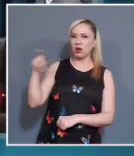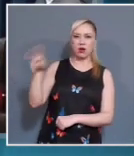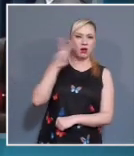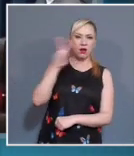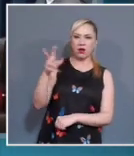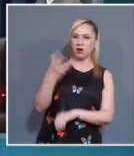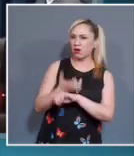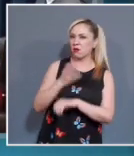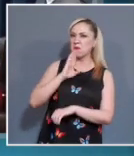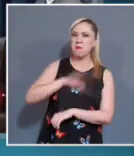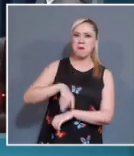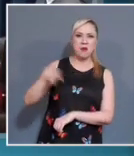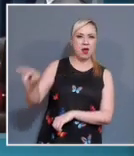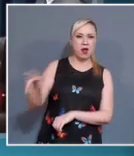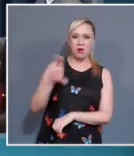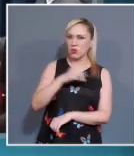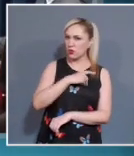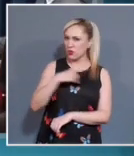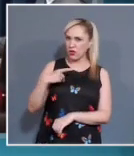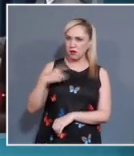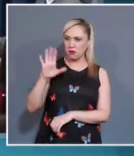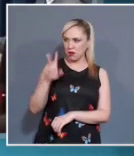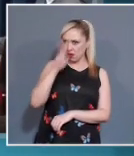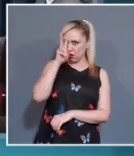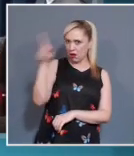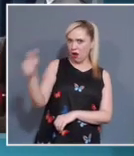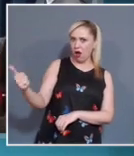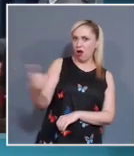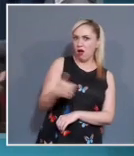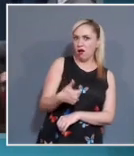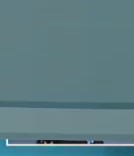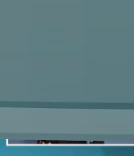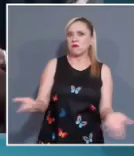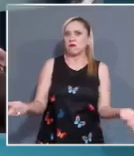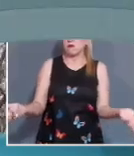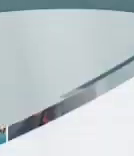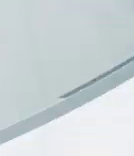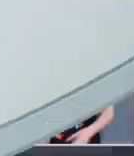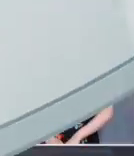Para el canal del Poder Judicial de la Federación, Héctor García Mejía.